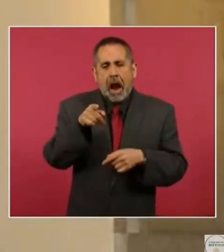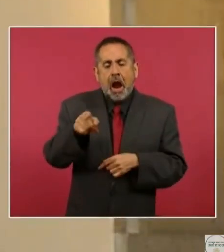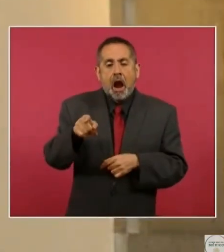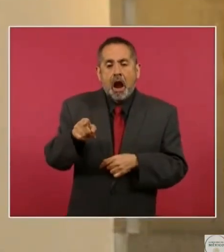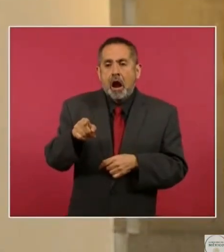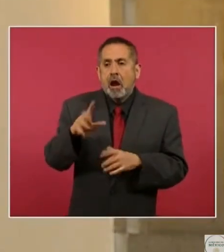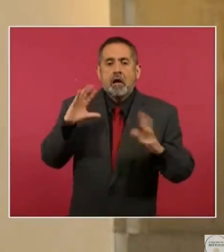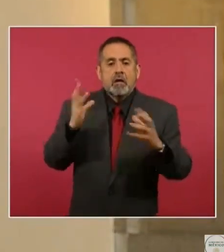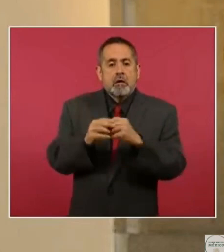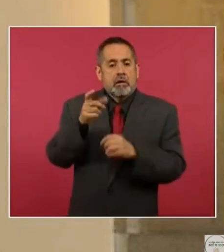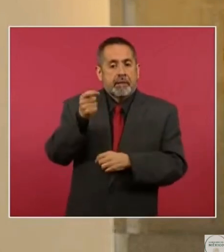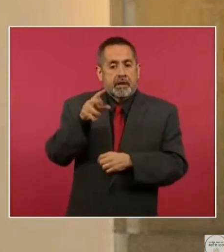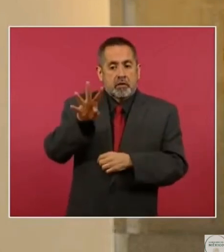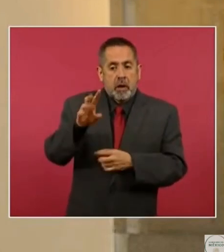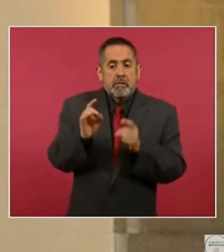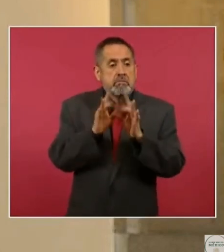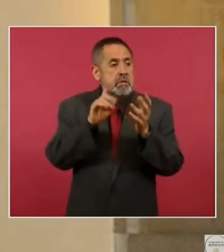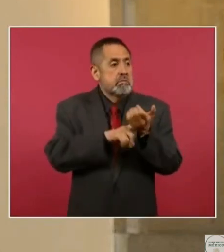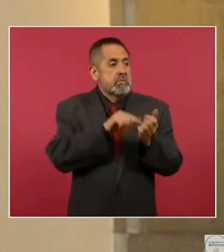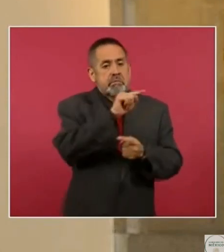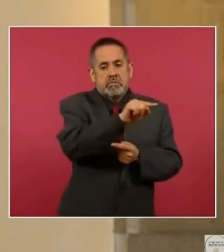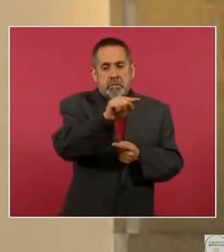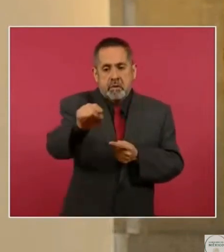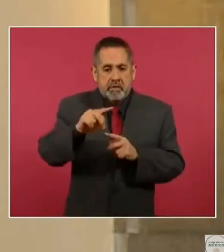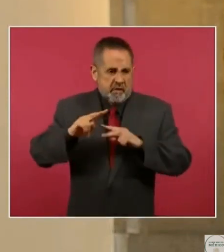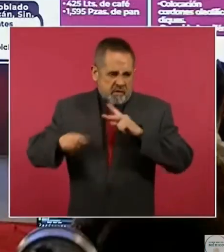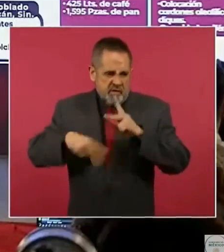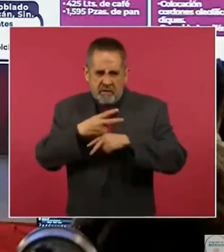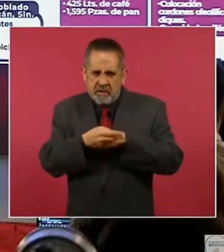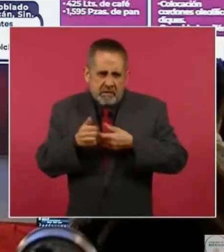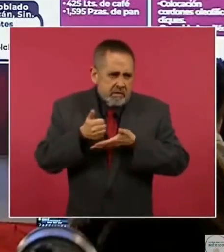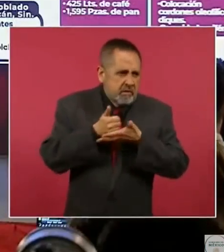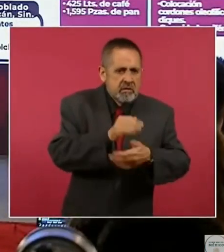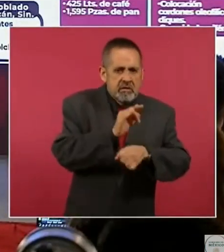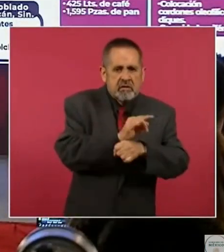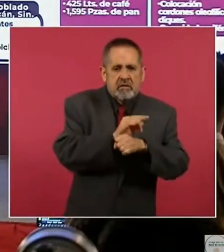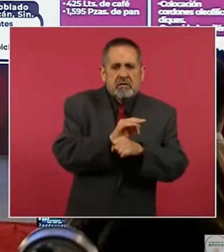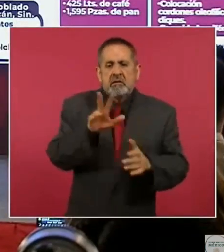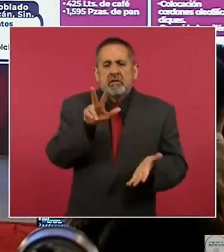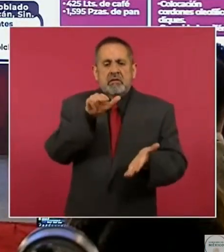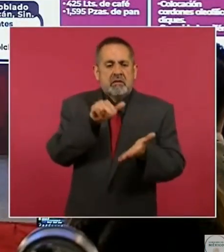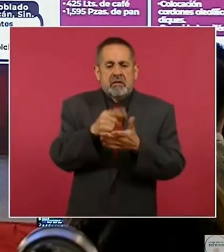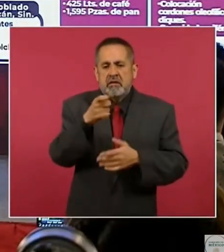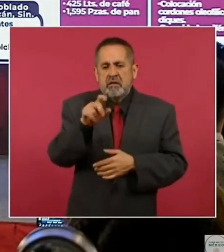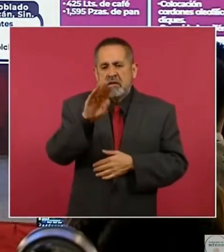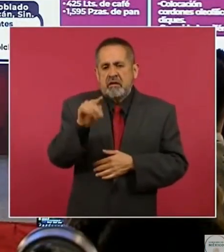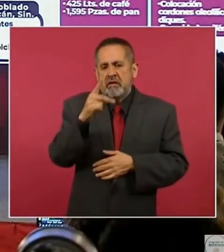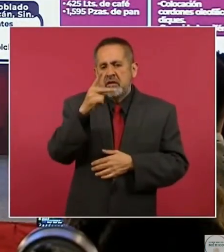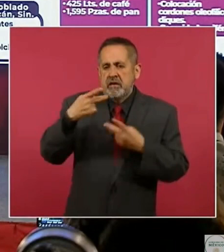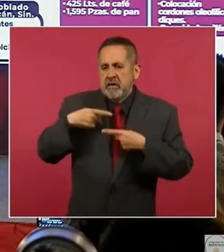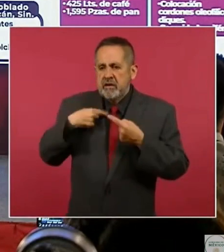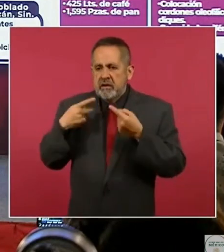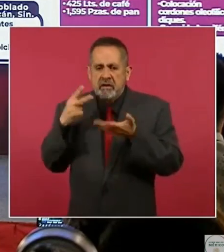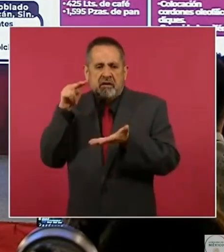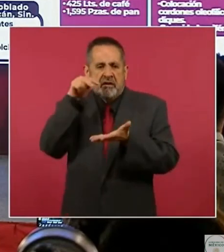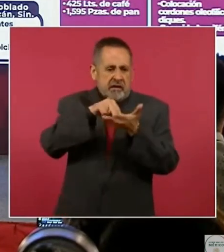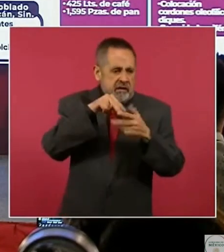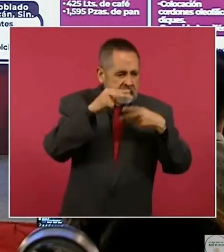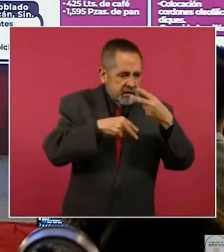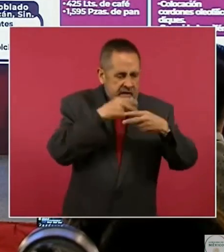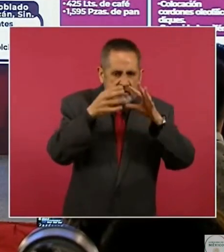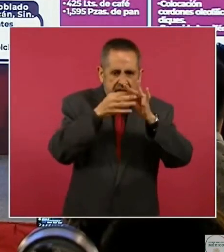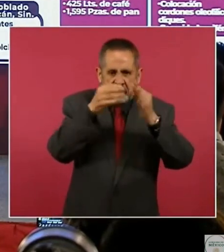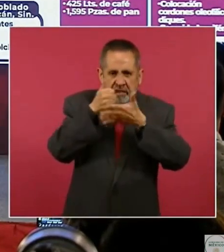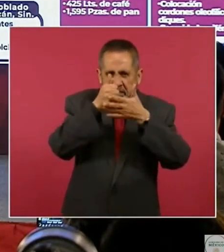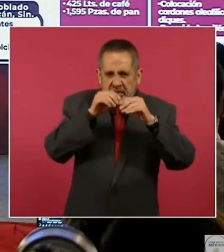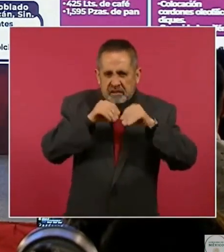periodo 29 eventos que fueron atendidos con un total de 8.191 elementos. Aquí